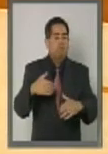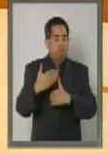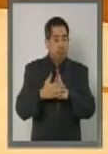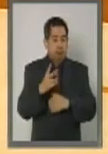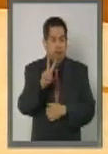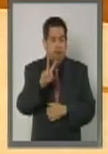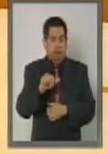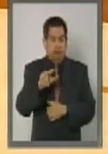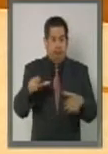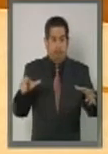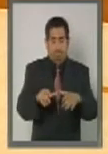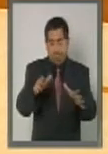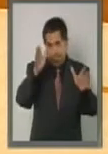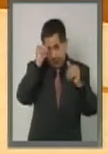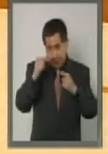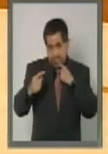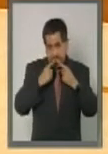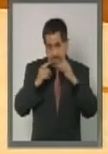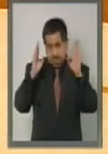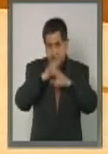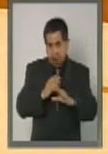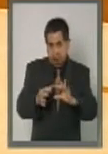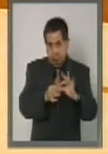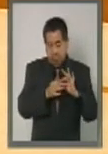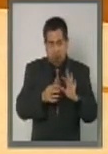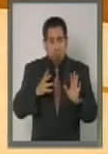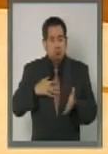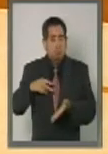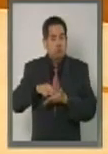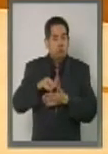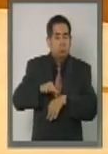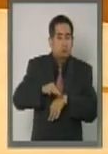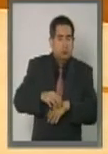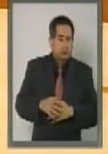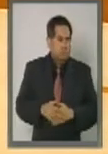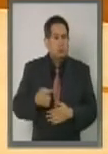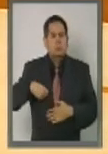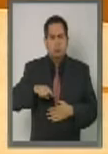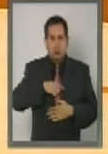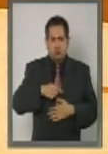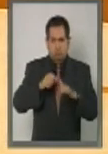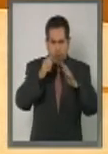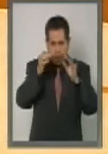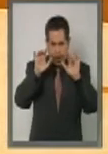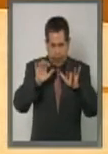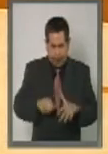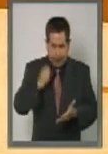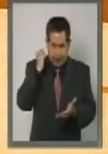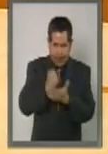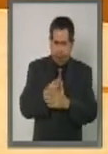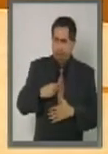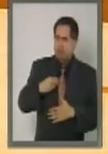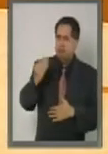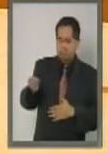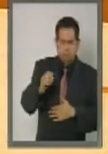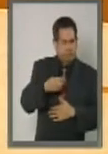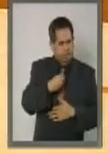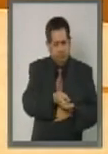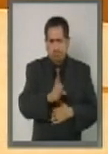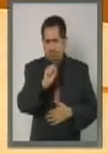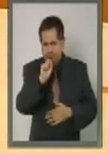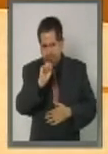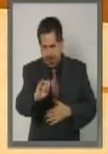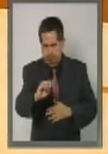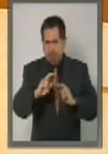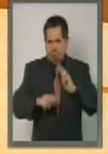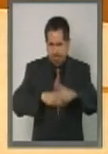iniciar. Hemos también, de manera formal y por escrito, confirmado la disposición de México a participar en